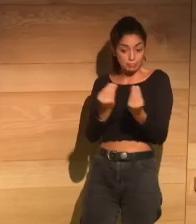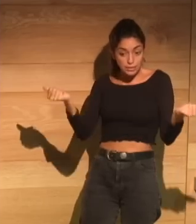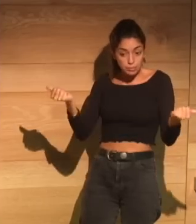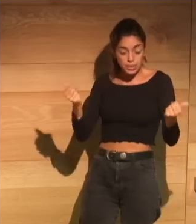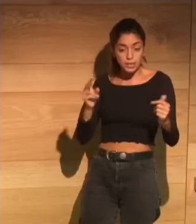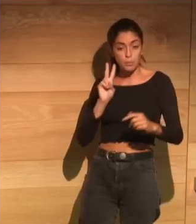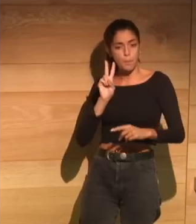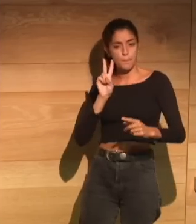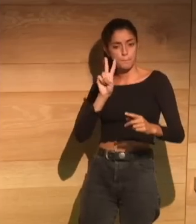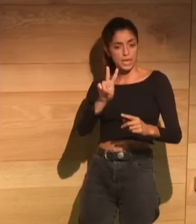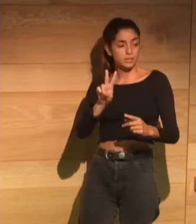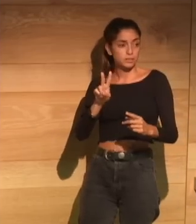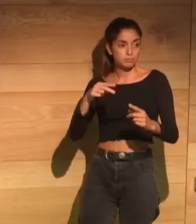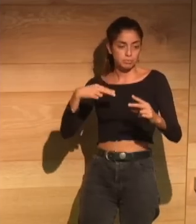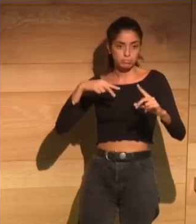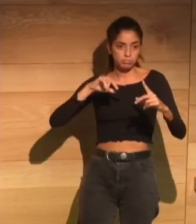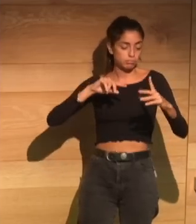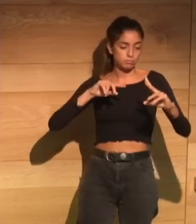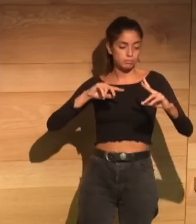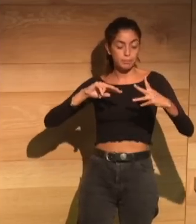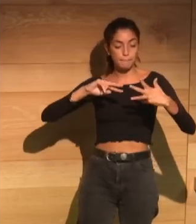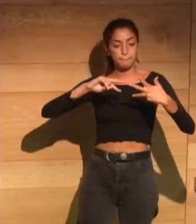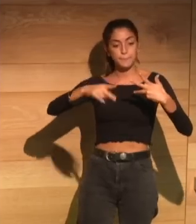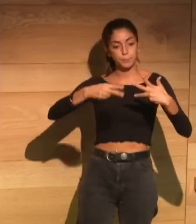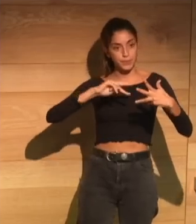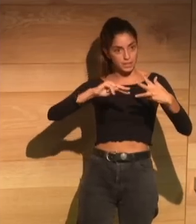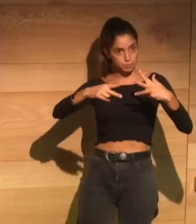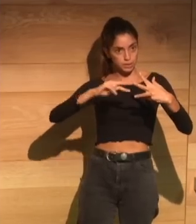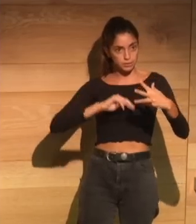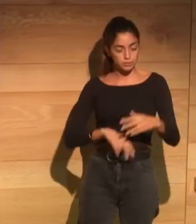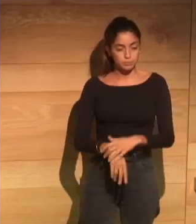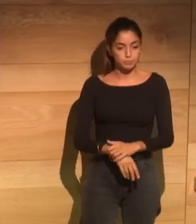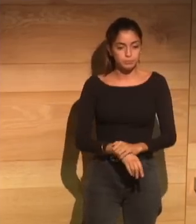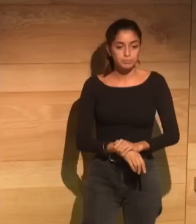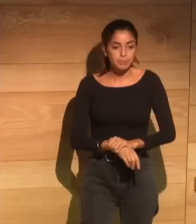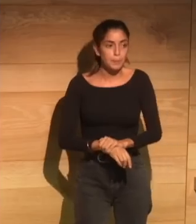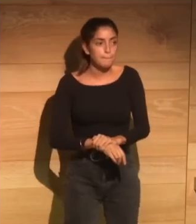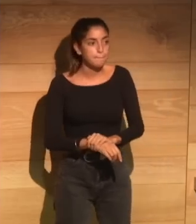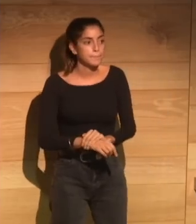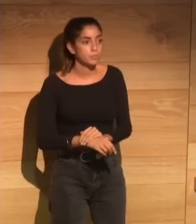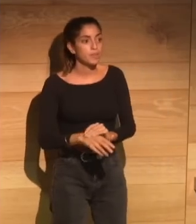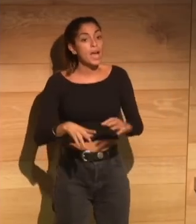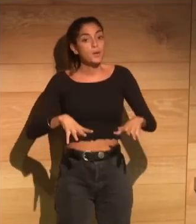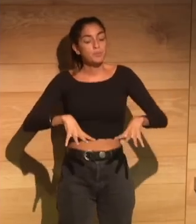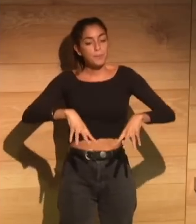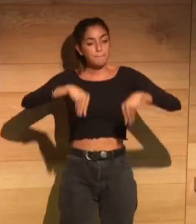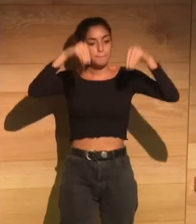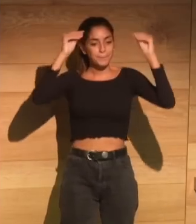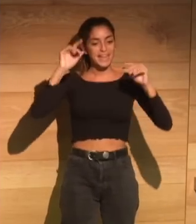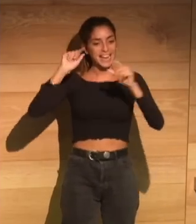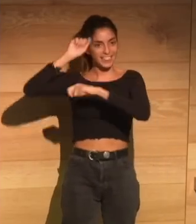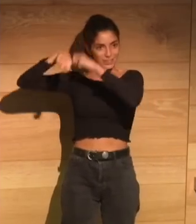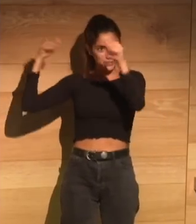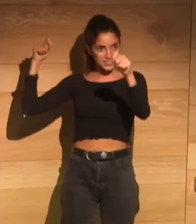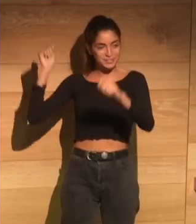otro lado es pues lo que haya, pues las Meninas o la Catedral de Segovia, el Pilar de Zaragoza. Y Catedral de Segovia,